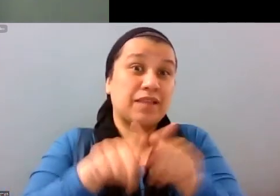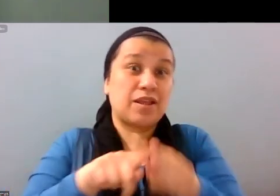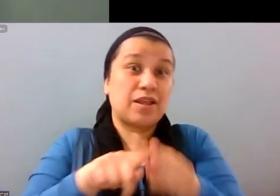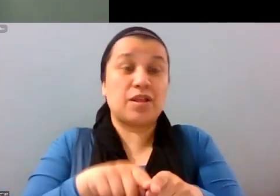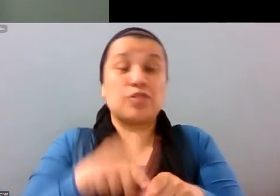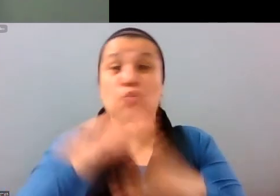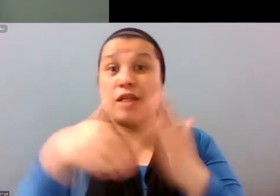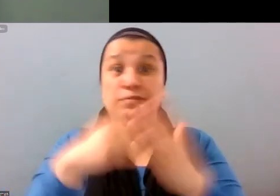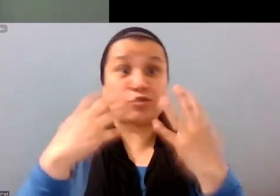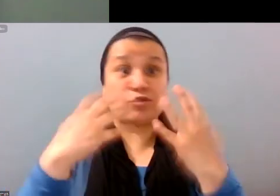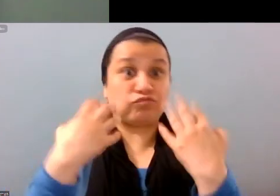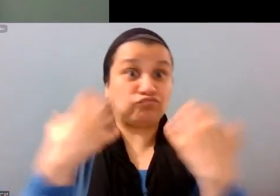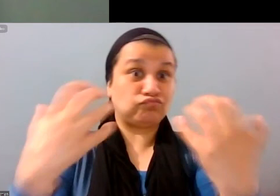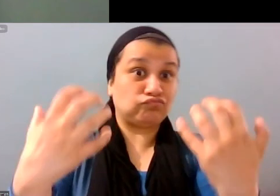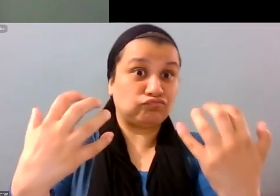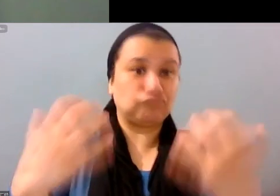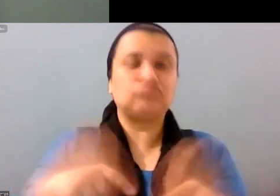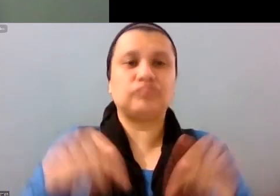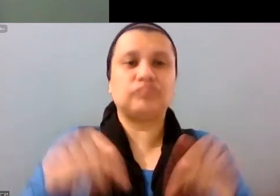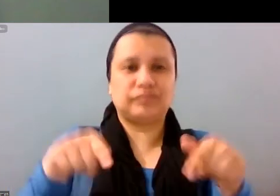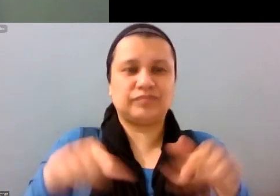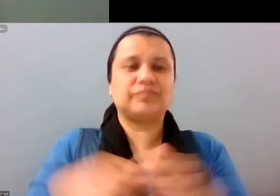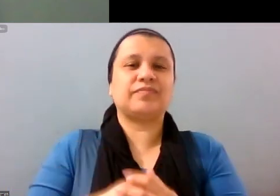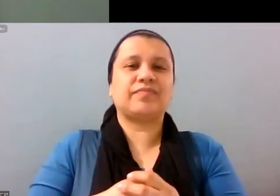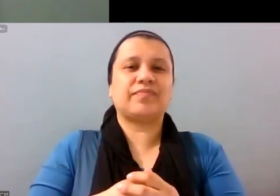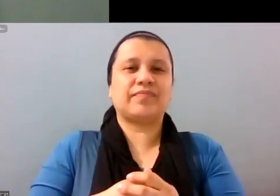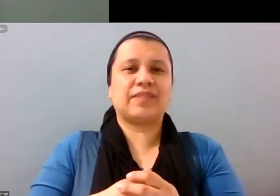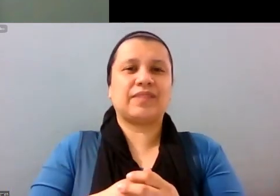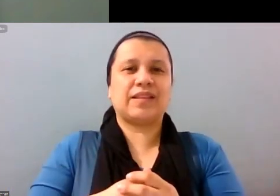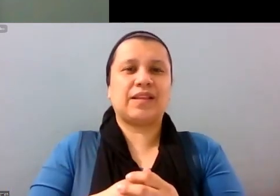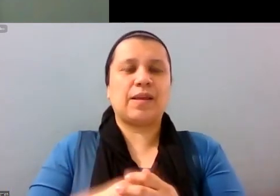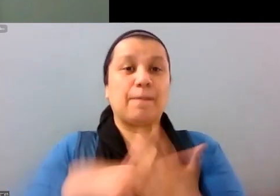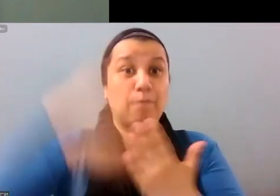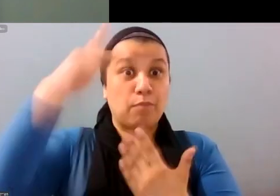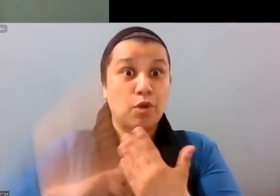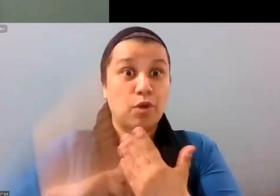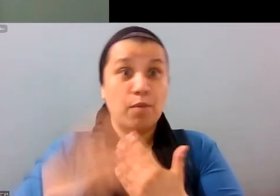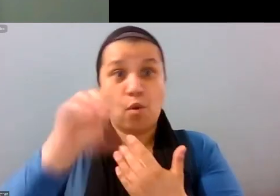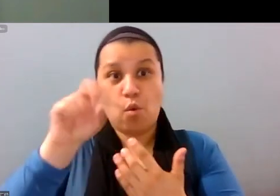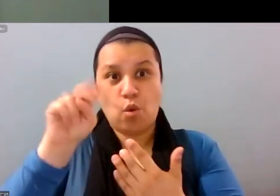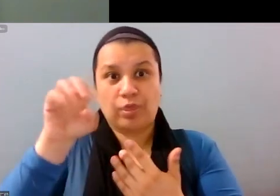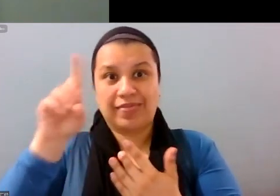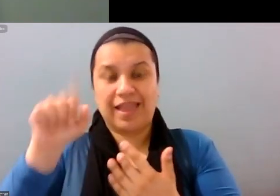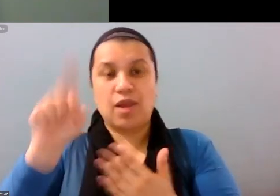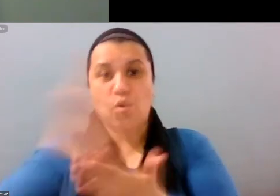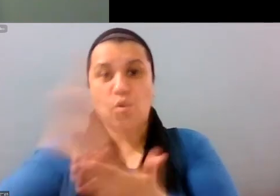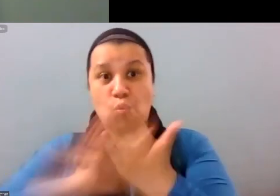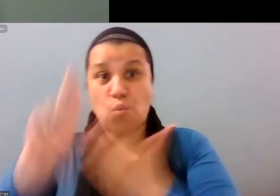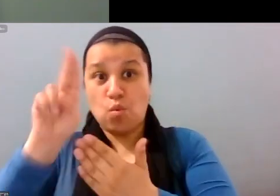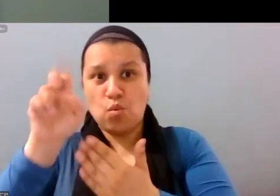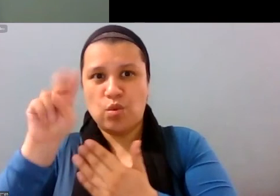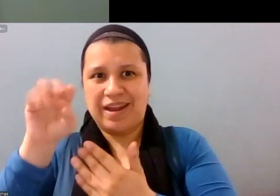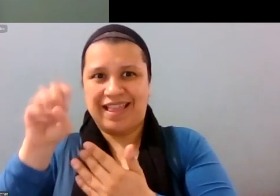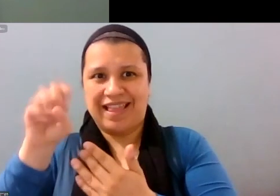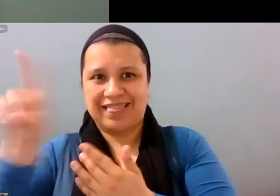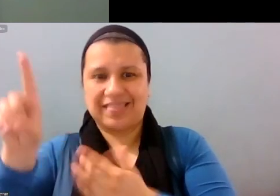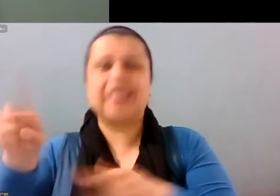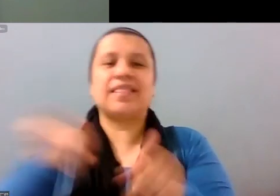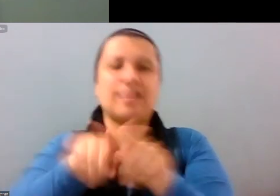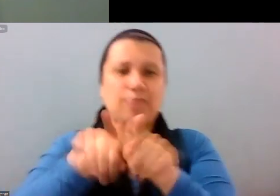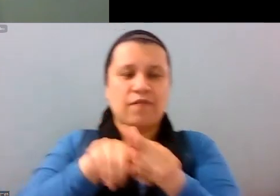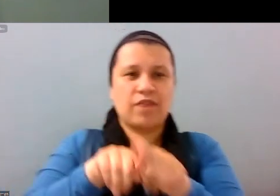personas que siguieron esta transmisión facilitada por el programa AUNED por medio del Facebook de la UNED también fue transmitido por el